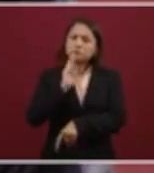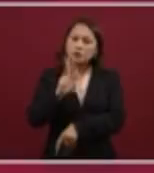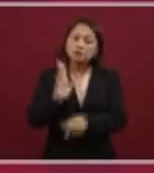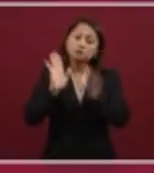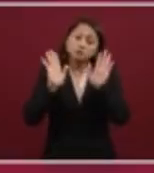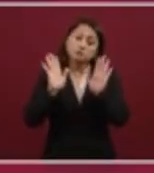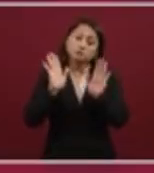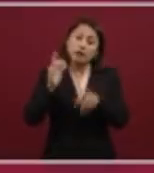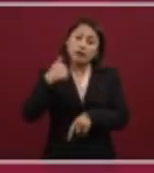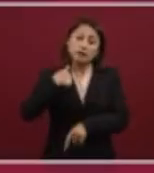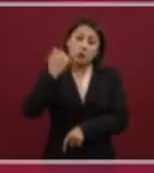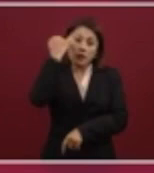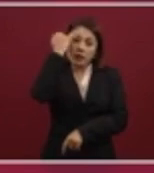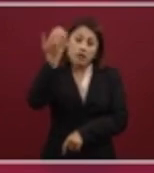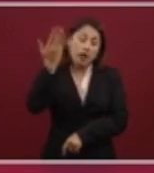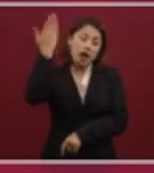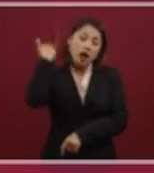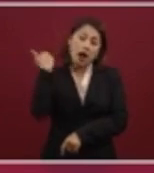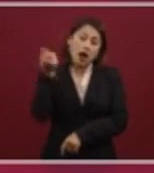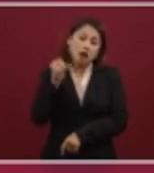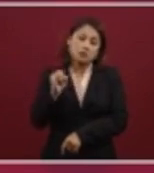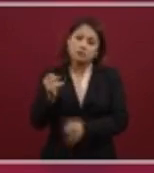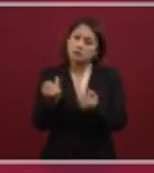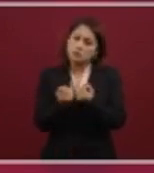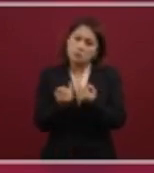seguiría defendiendo, pero